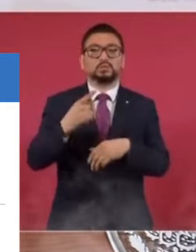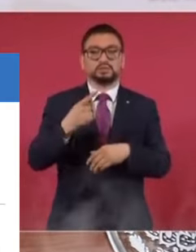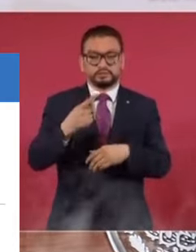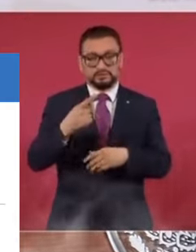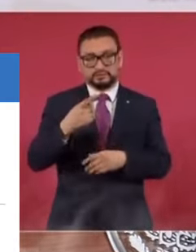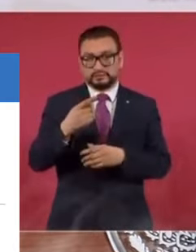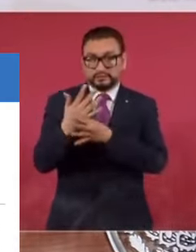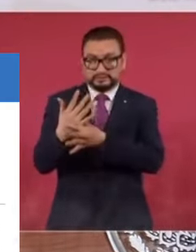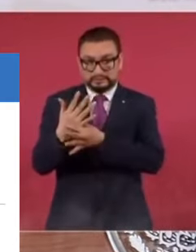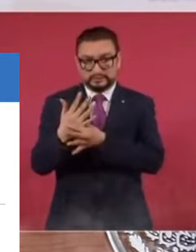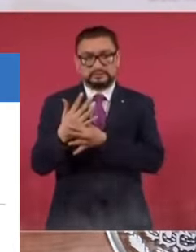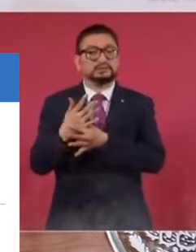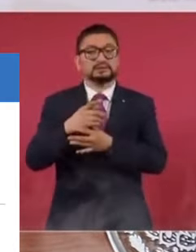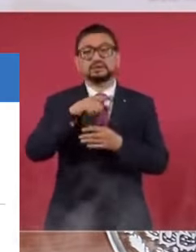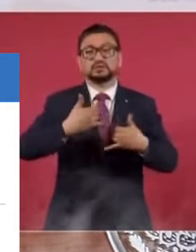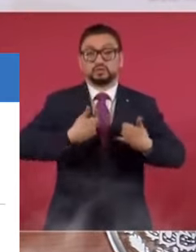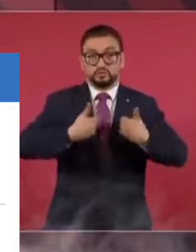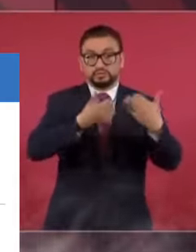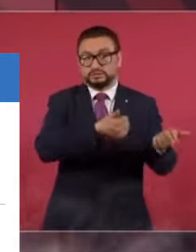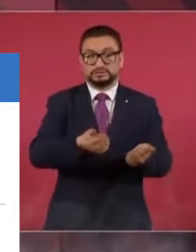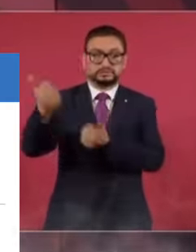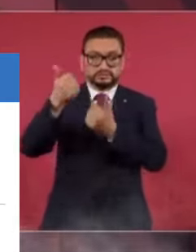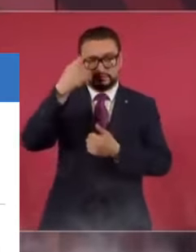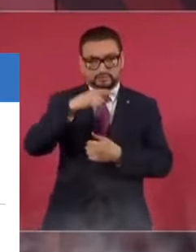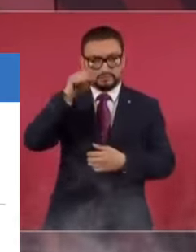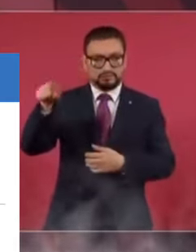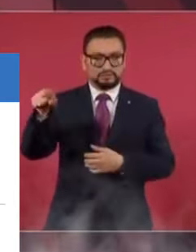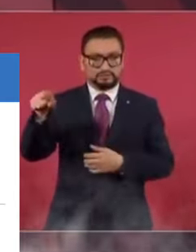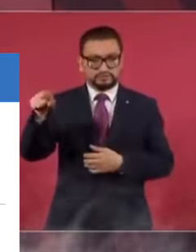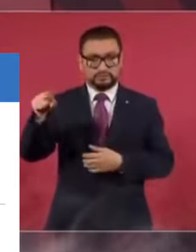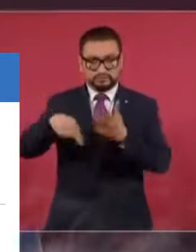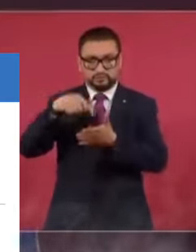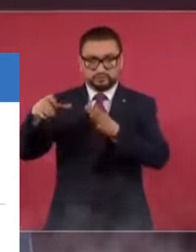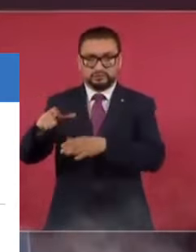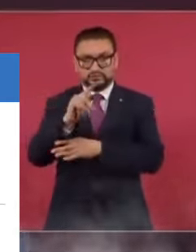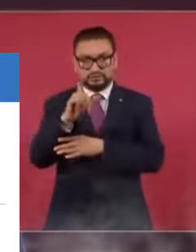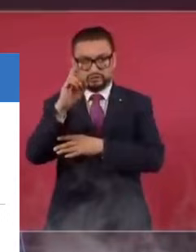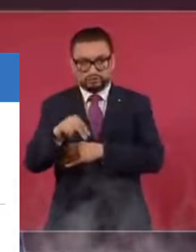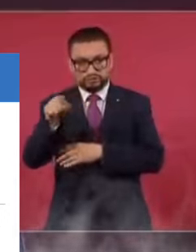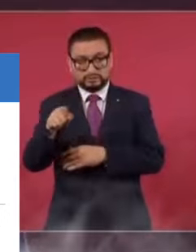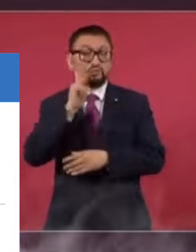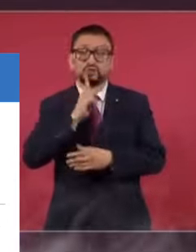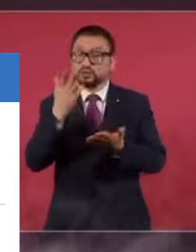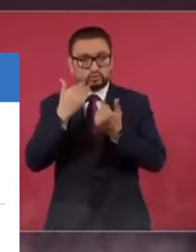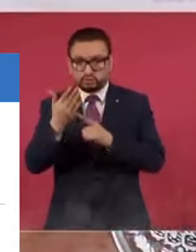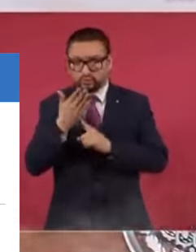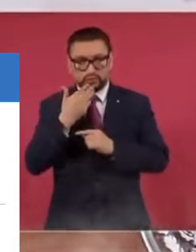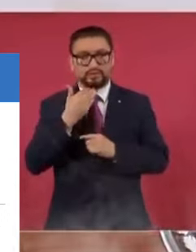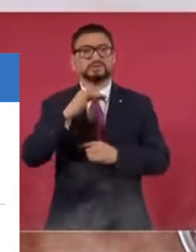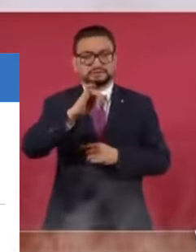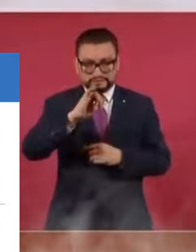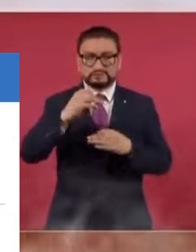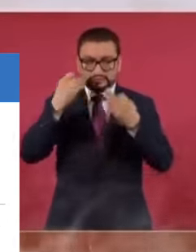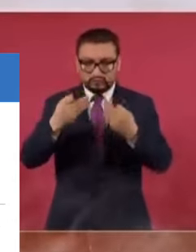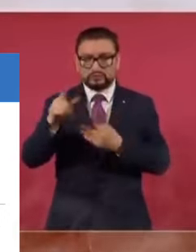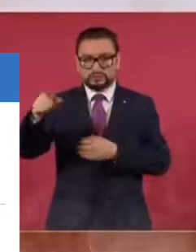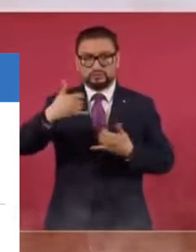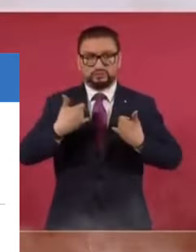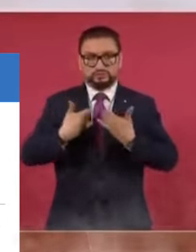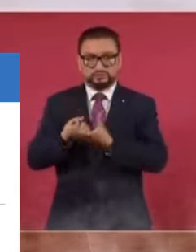se sostuvo de que se llevaron a los jóvenes al batallón sin pruebas y porque sí se demostró de que